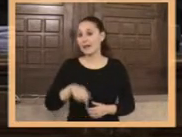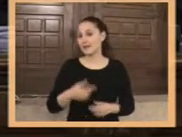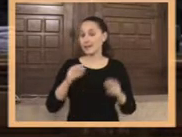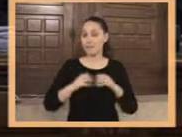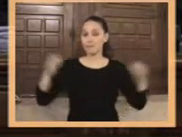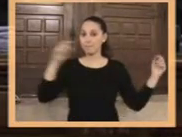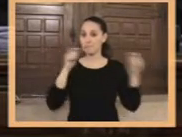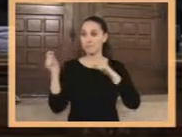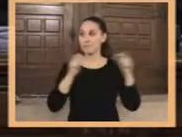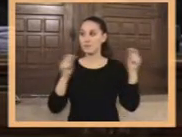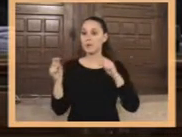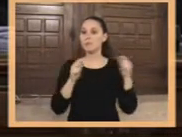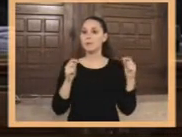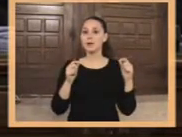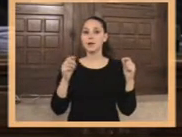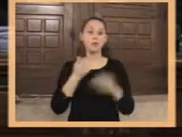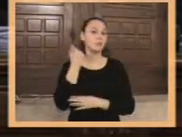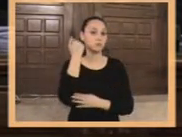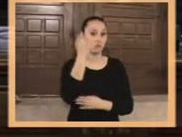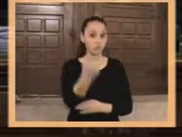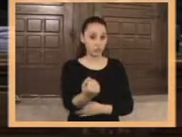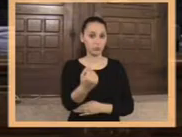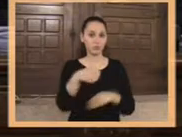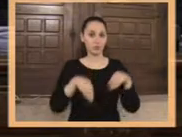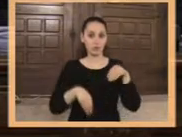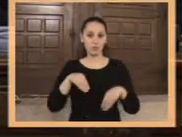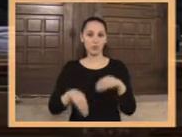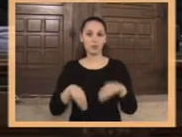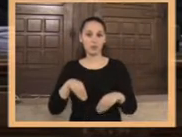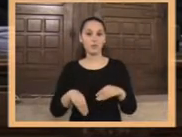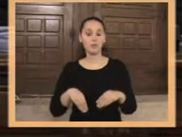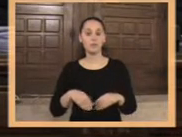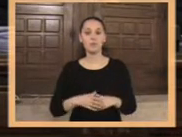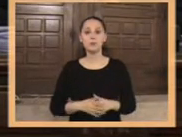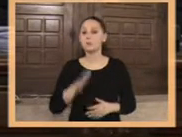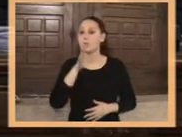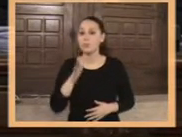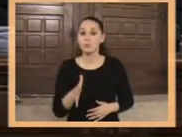así lo consideró oportuno, con el fin simplemente de que por cualquier cuestión